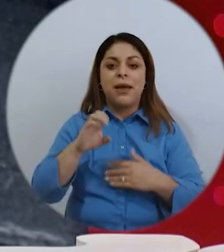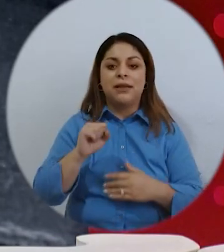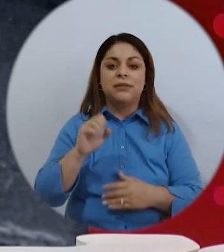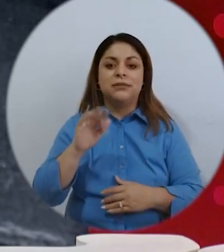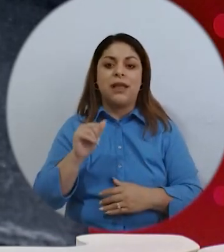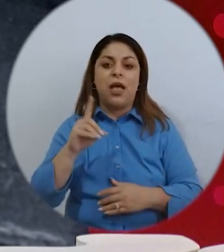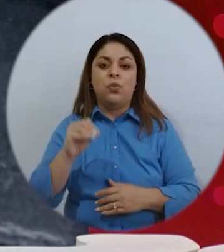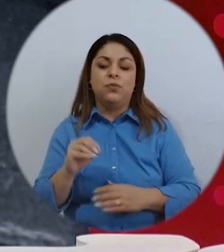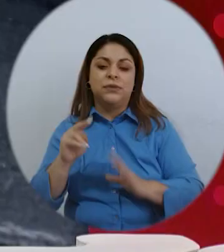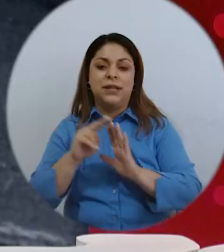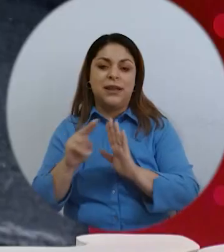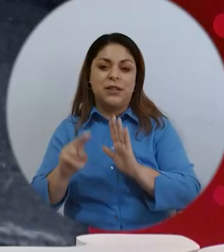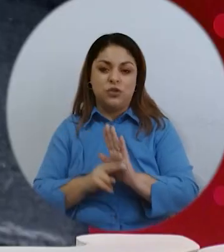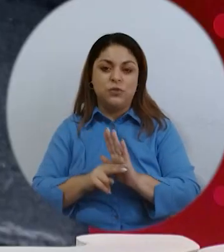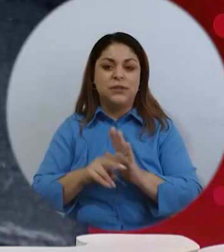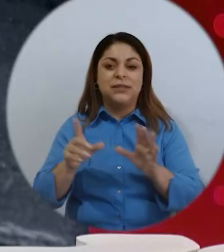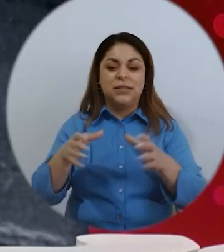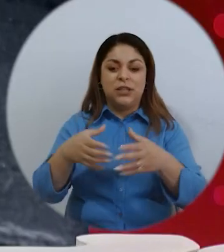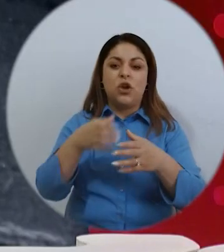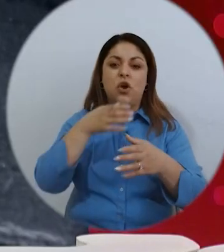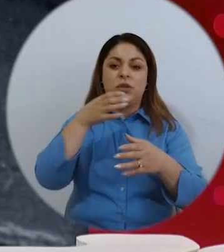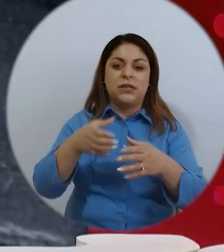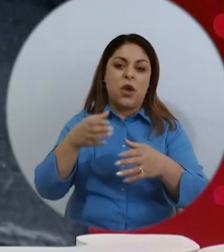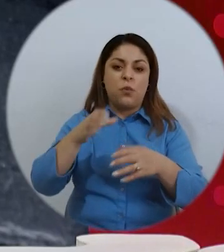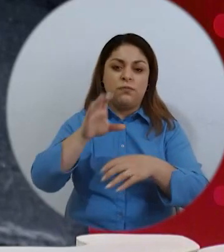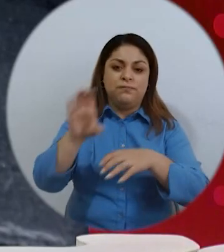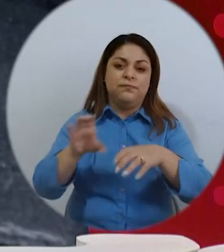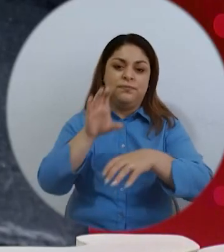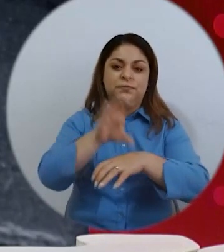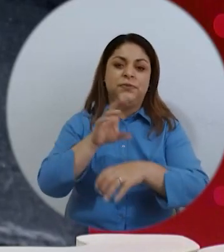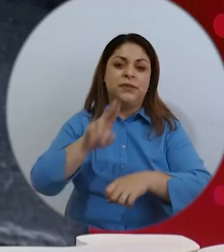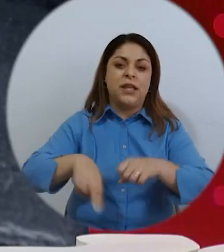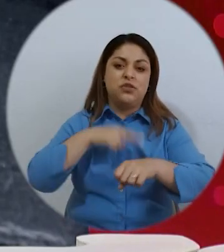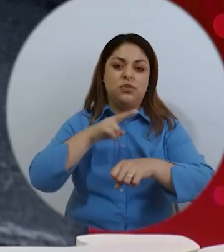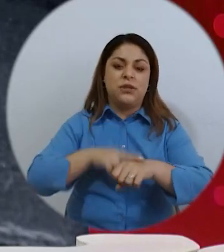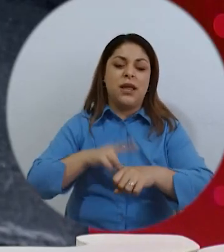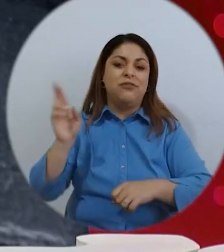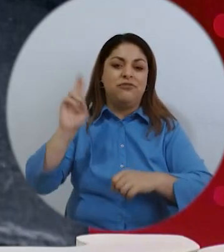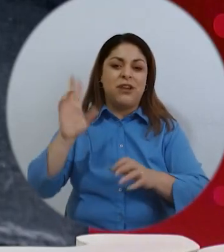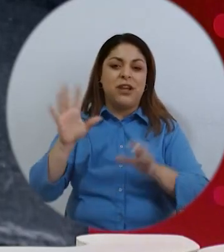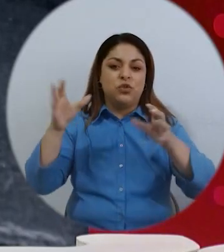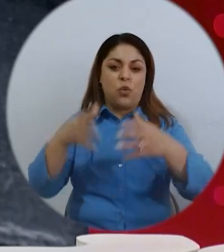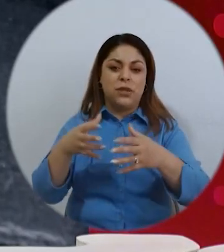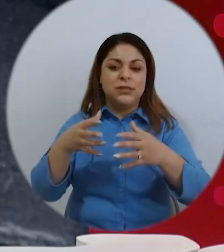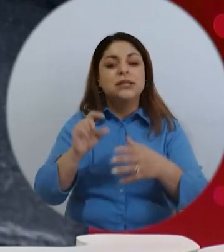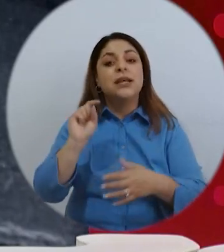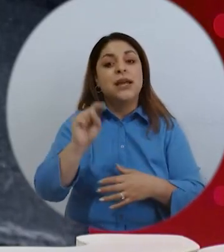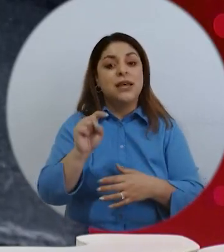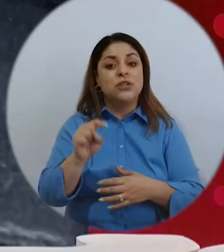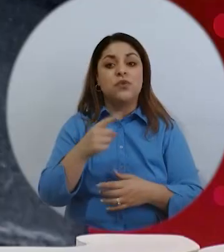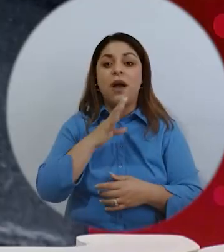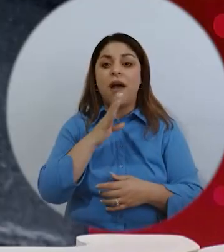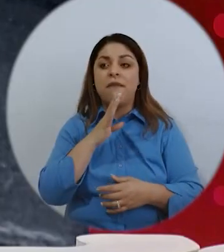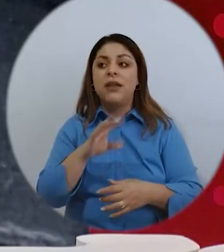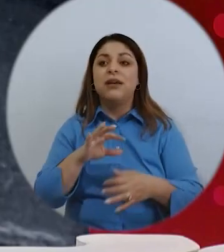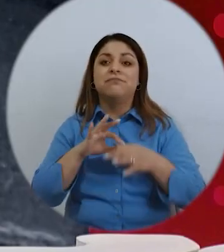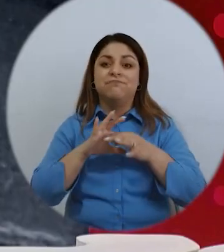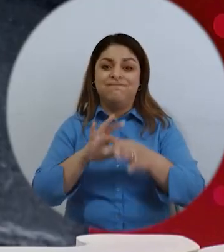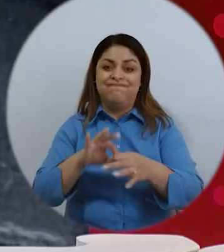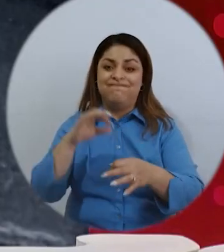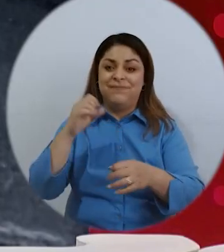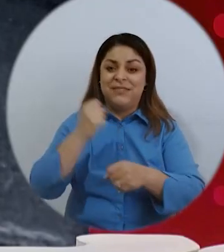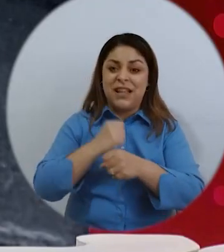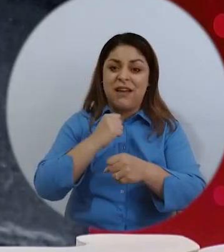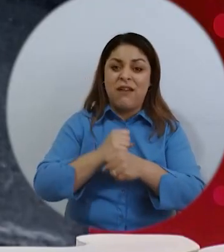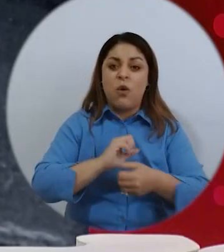de la Nación del Consejo Nacional de Rectores, quien nos habla sobre la importancia del trabajo conjunto, tanto entre